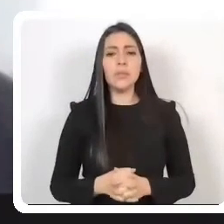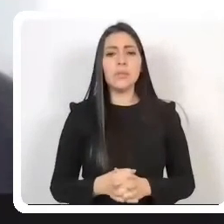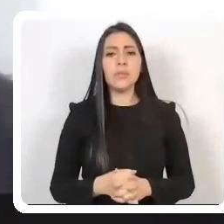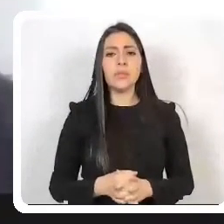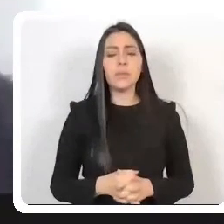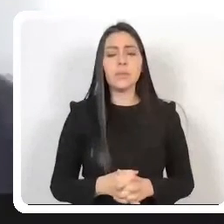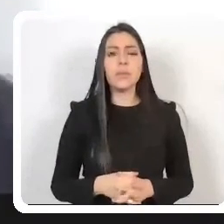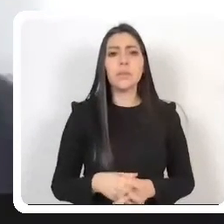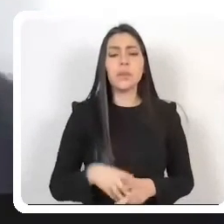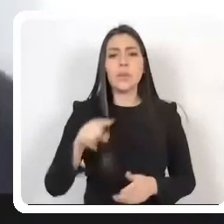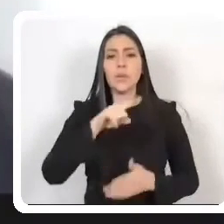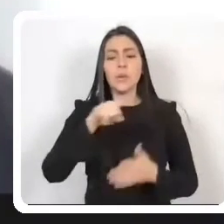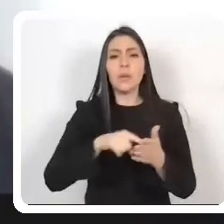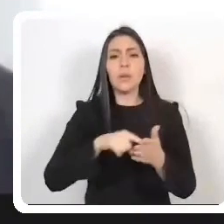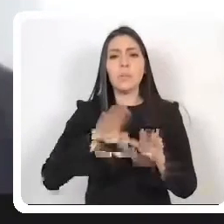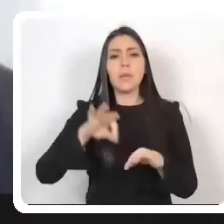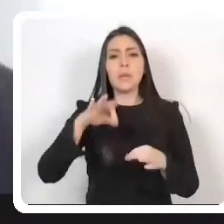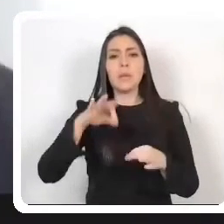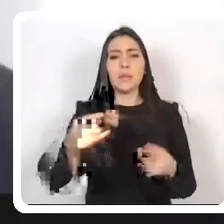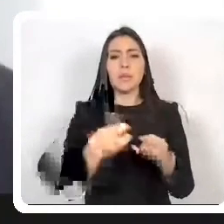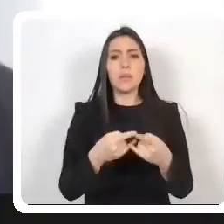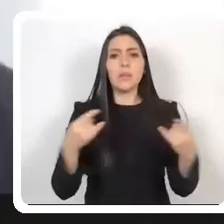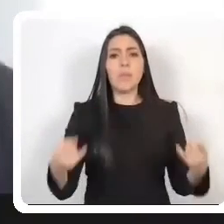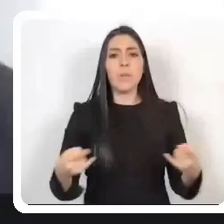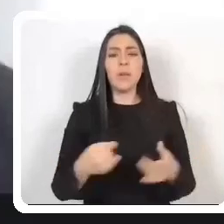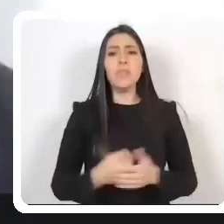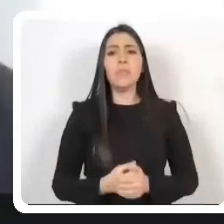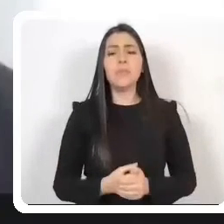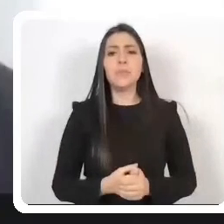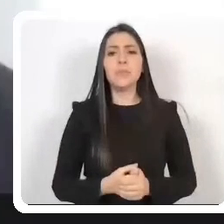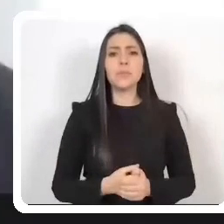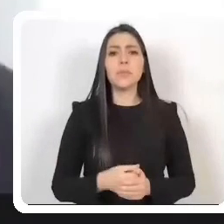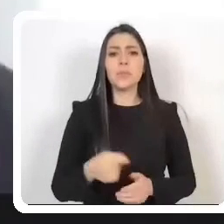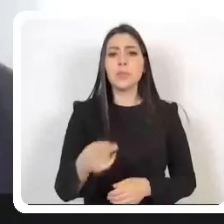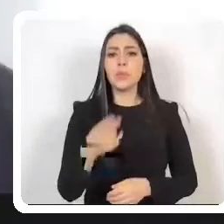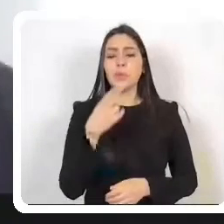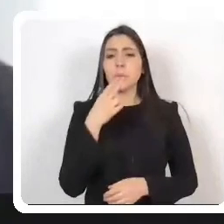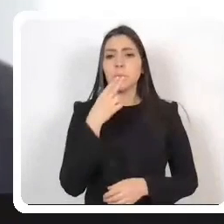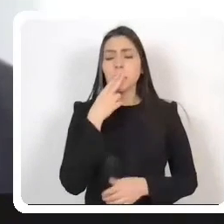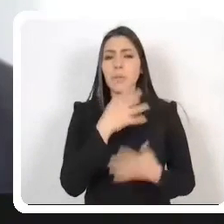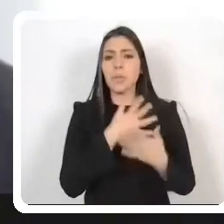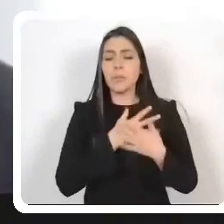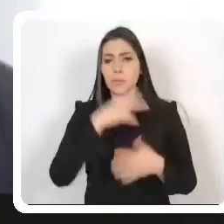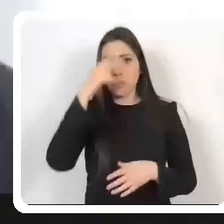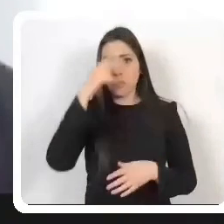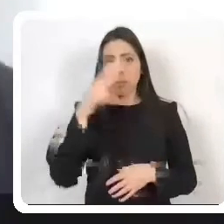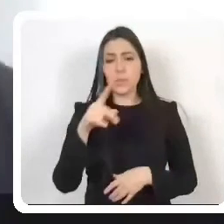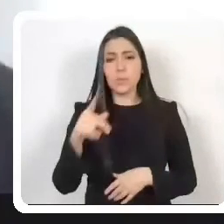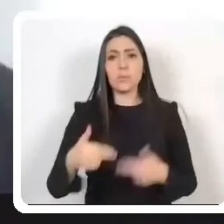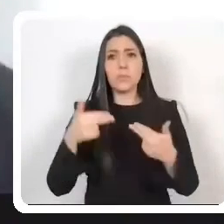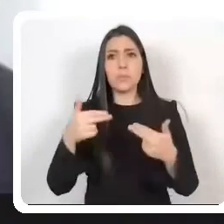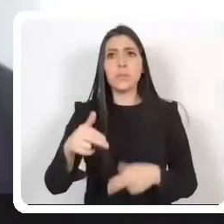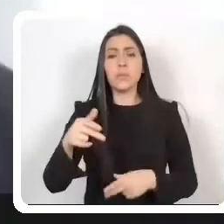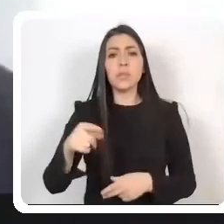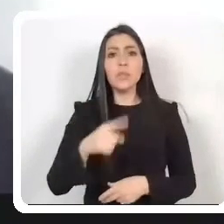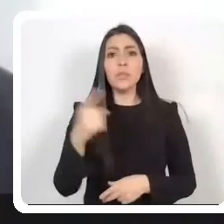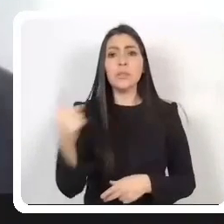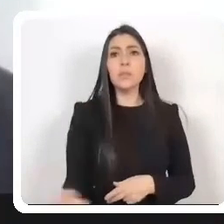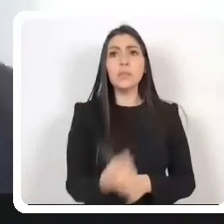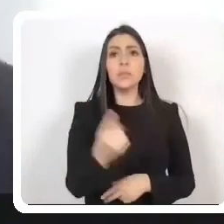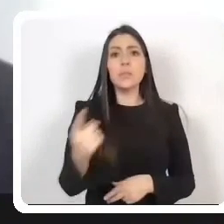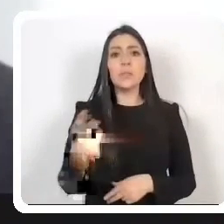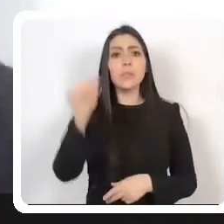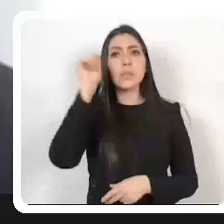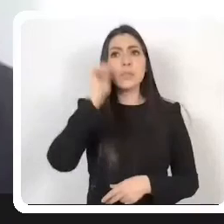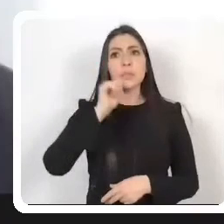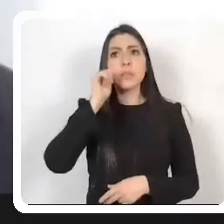de la historia. Patriota cuyo legado siempre permanecerá en los más altos estándares